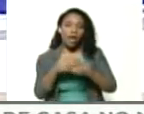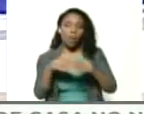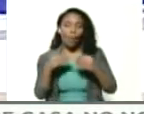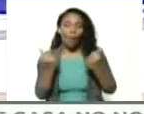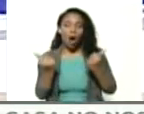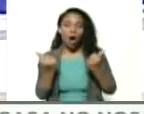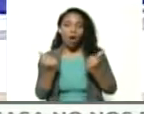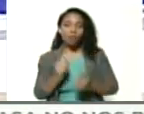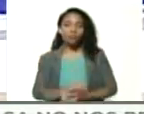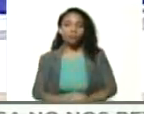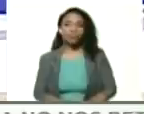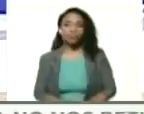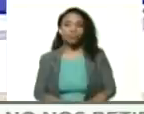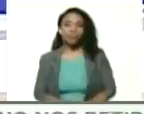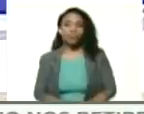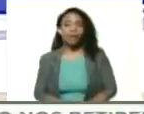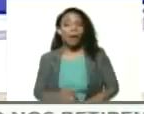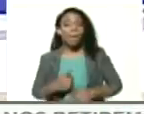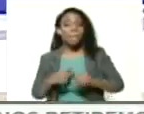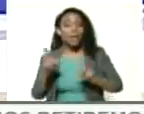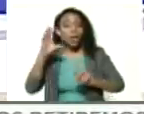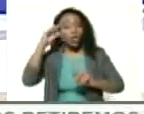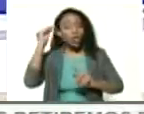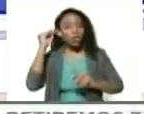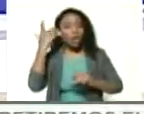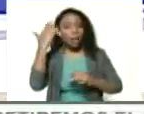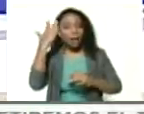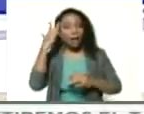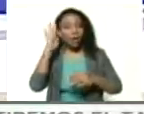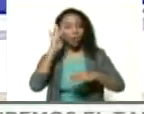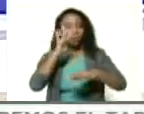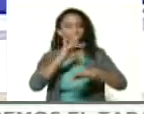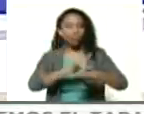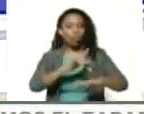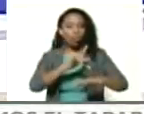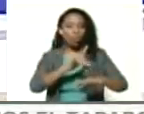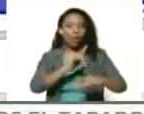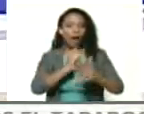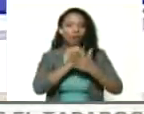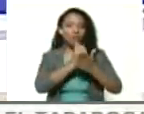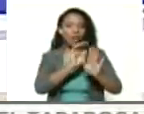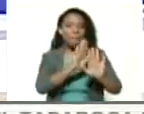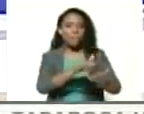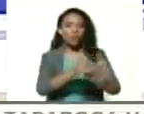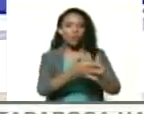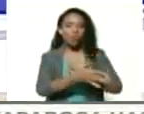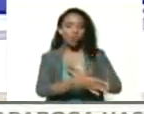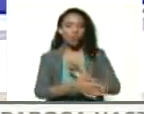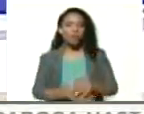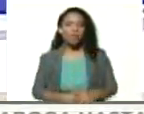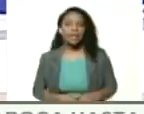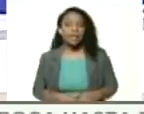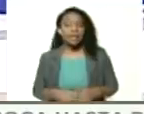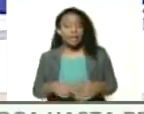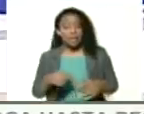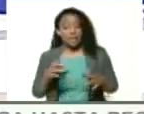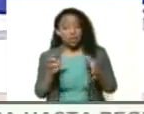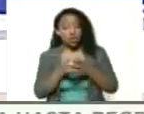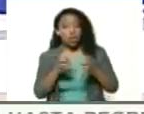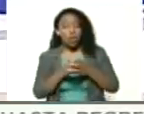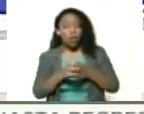desaparecerlo. Pero Dios puso su mano en su momento, sin lugar a duda. Y un grupo de